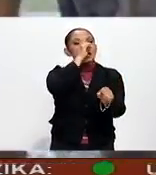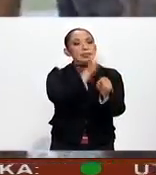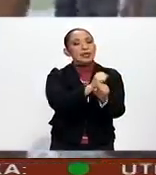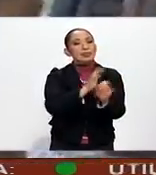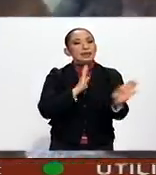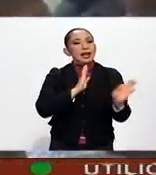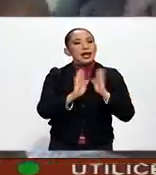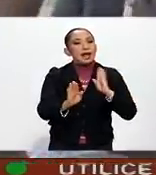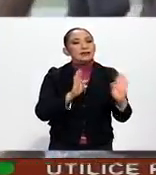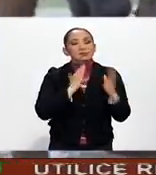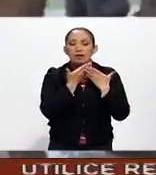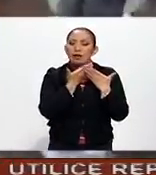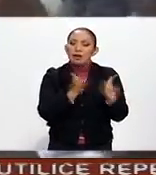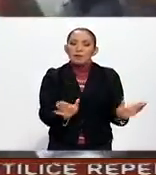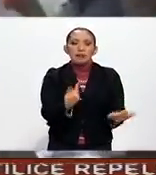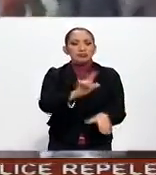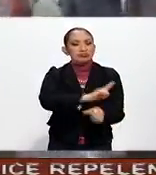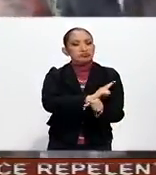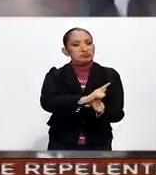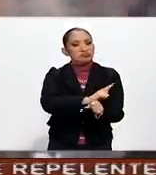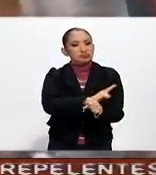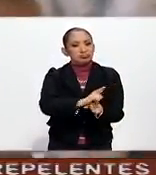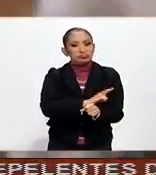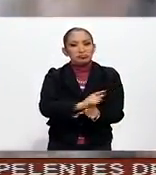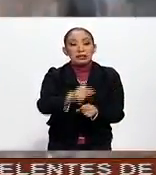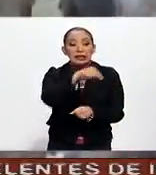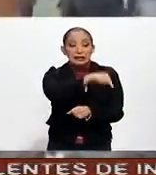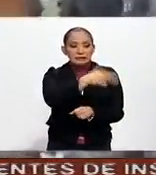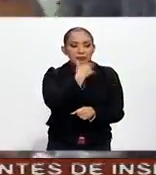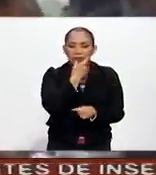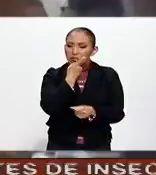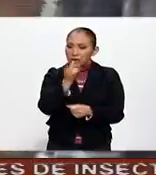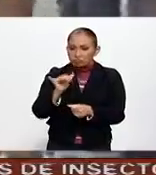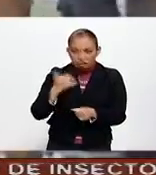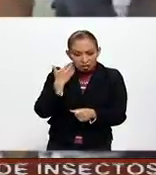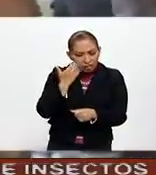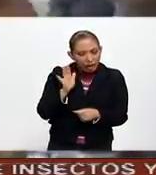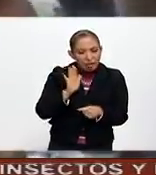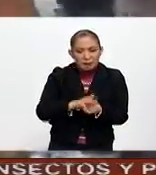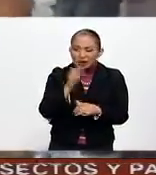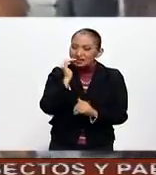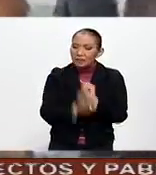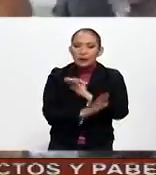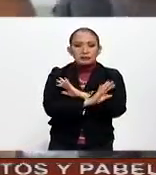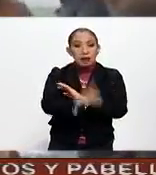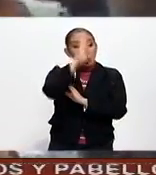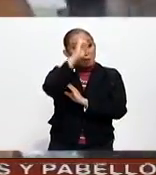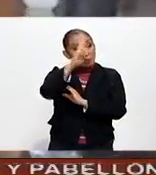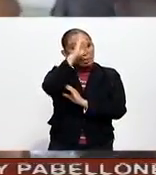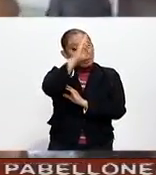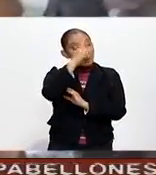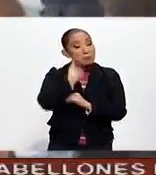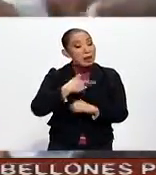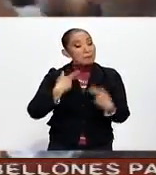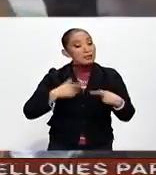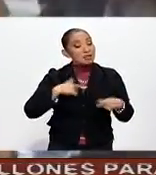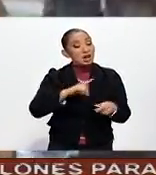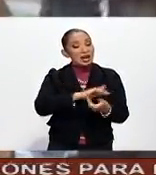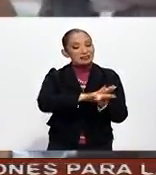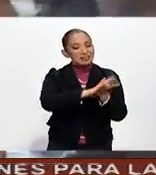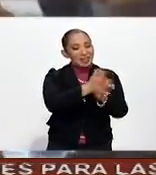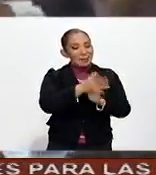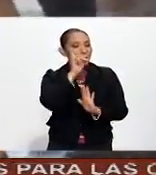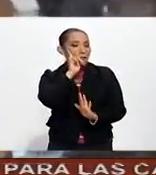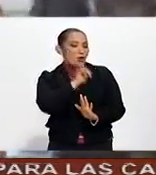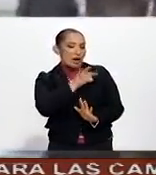del Ejército abiertamente homosexual. El funcionario manifestó su intención de finalizar la prohibición para las personas transgénero